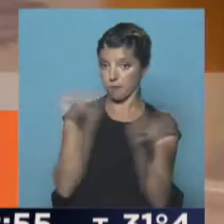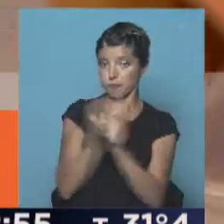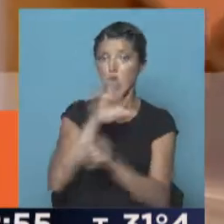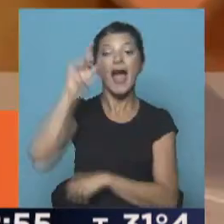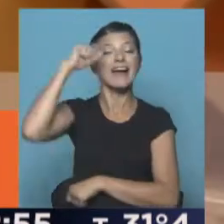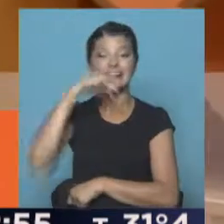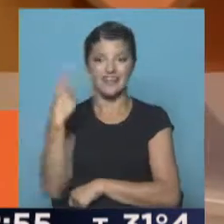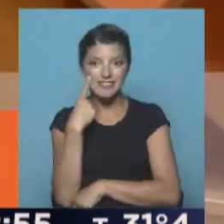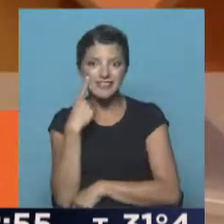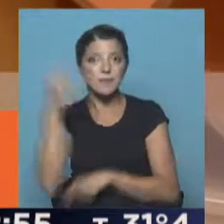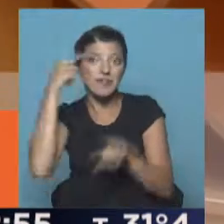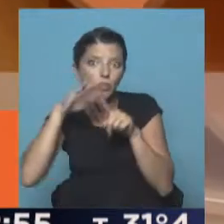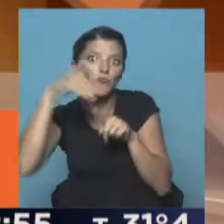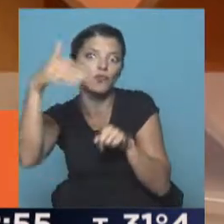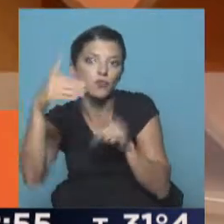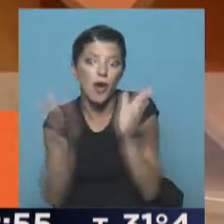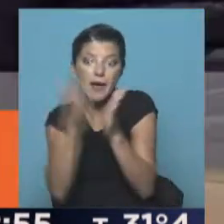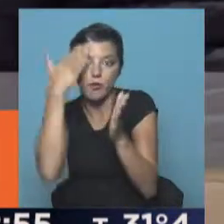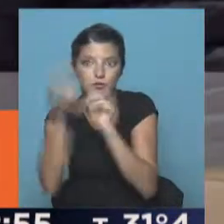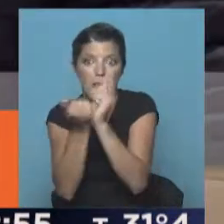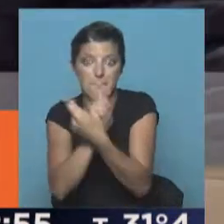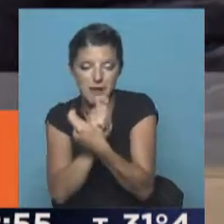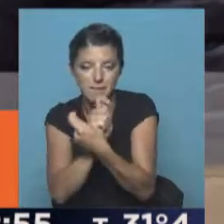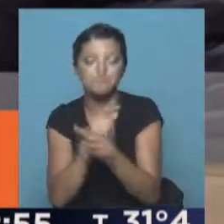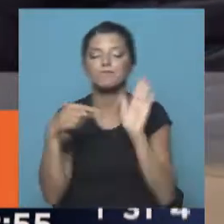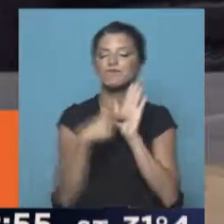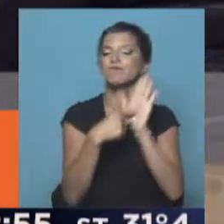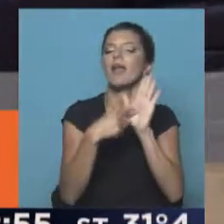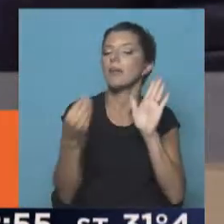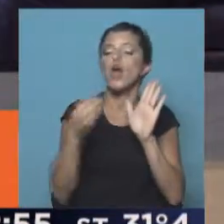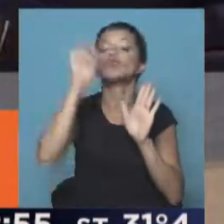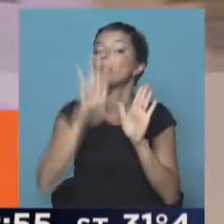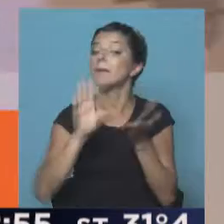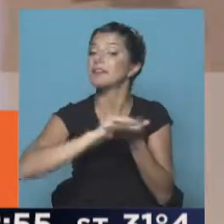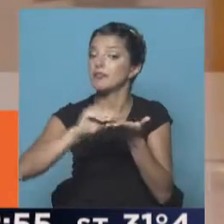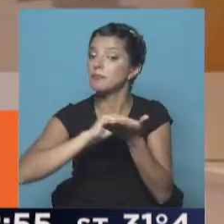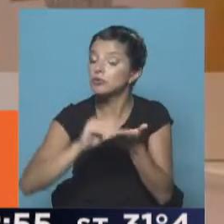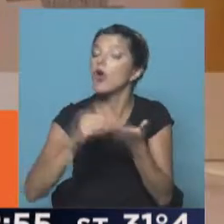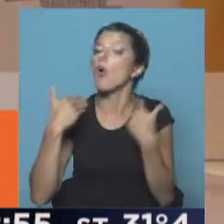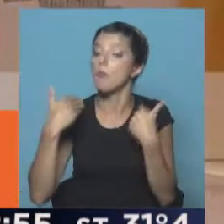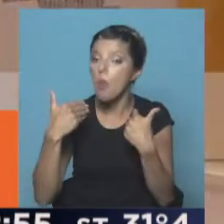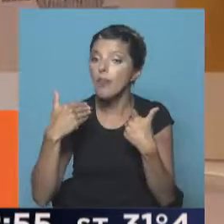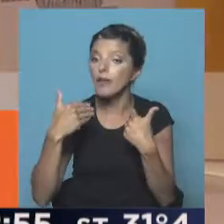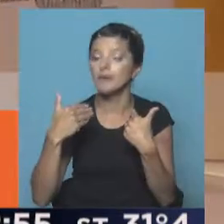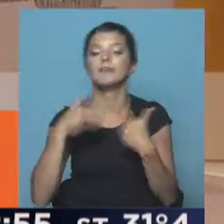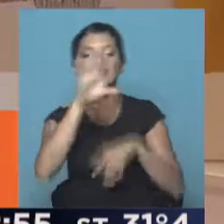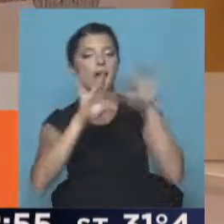aplicada tras la reforma electoral, prevé que solo los integrantes de la Cámara de Diputados sean elegidos en las